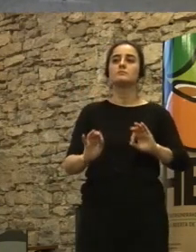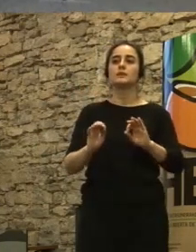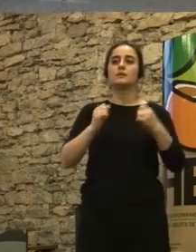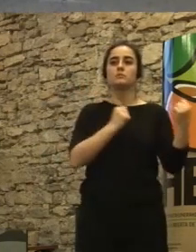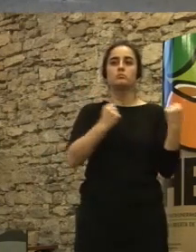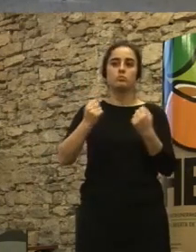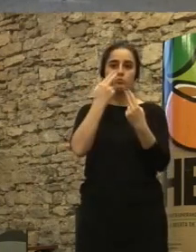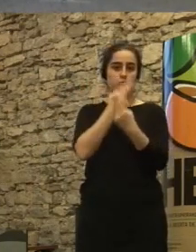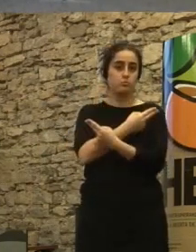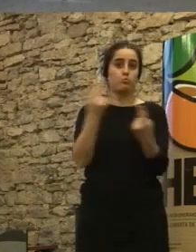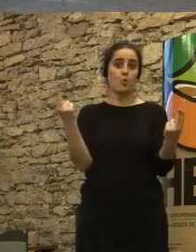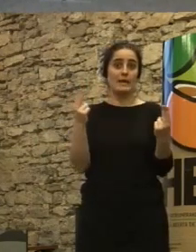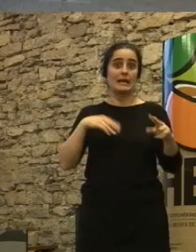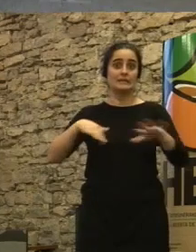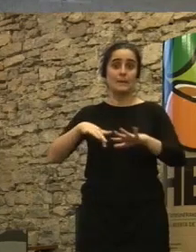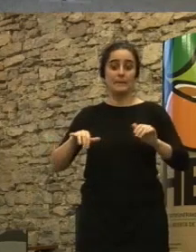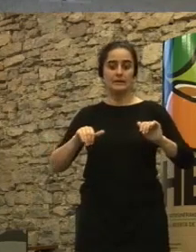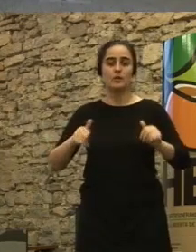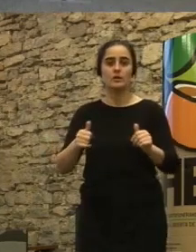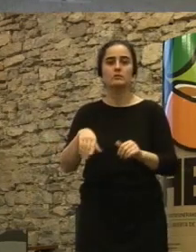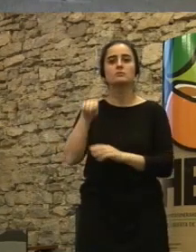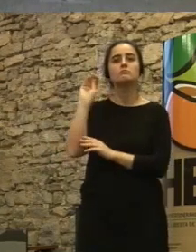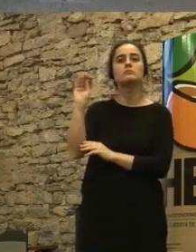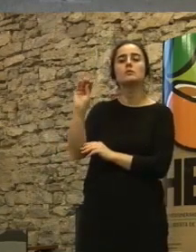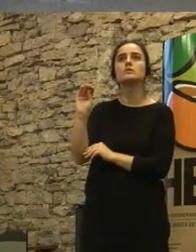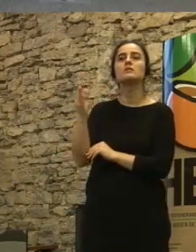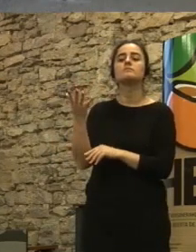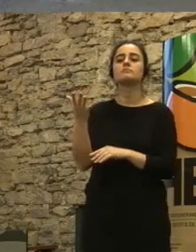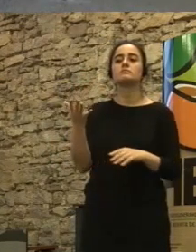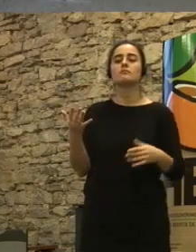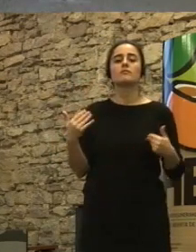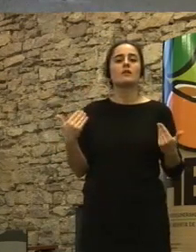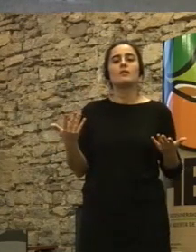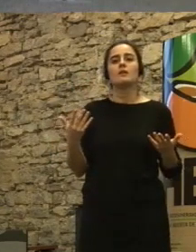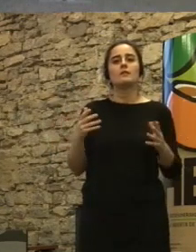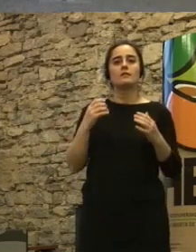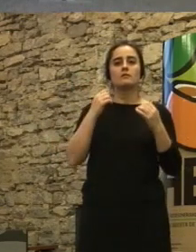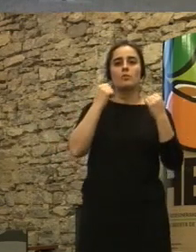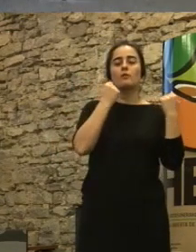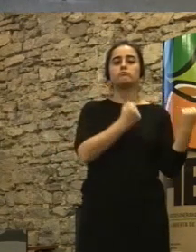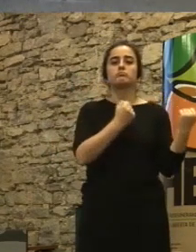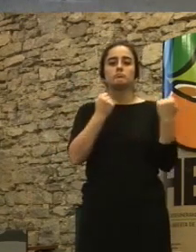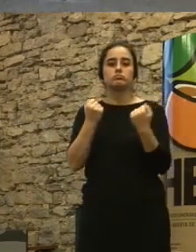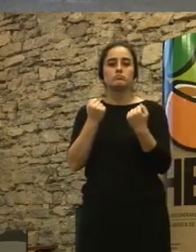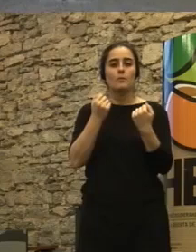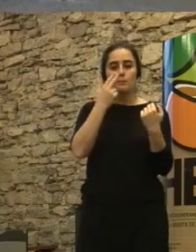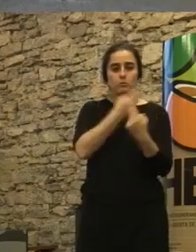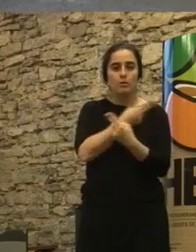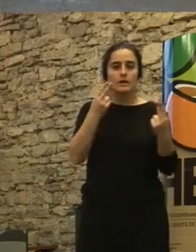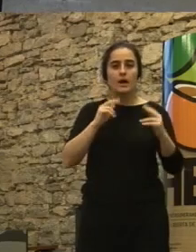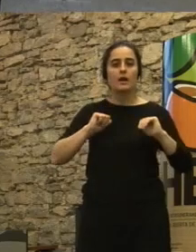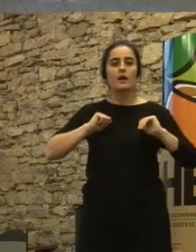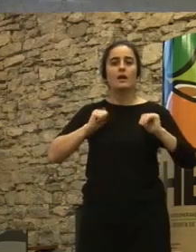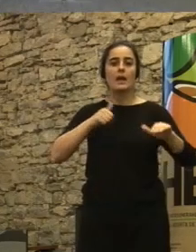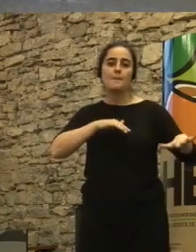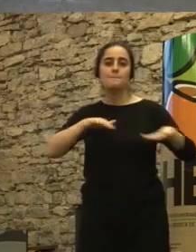públicas emprendedoras, la pregunta sería, ¿cuáles son las características de una administración pública emprendedora? ¿O qué